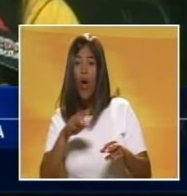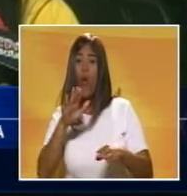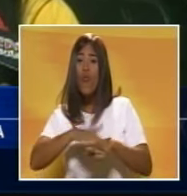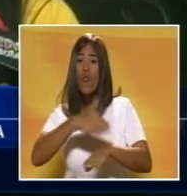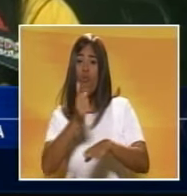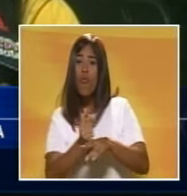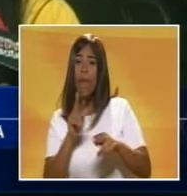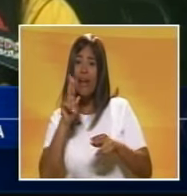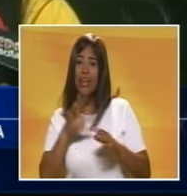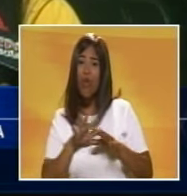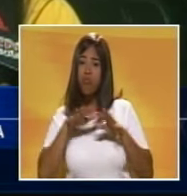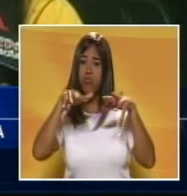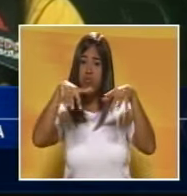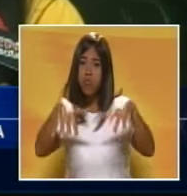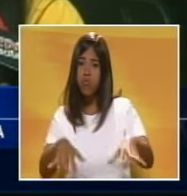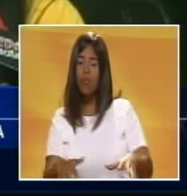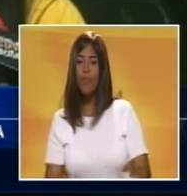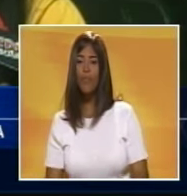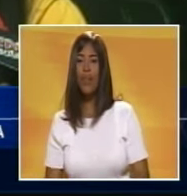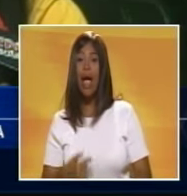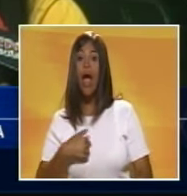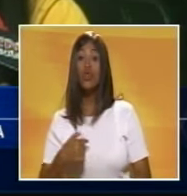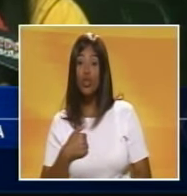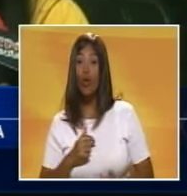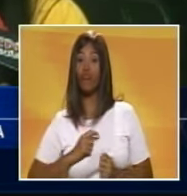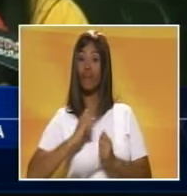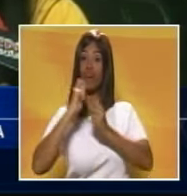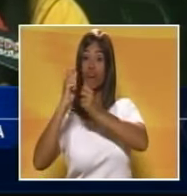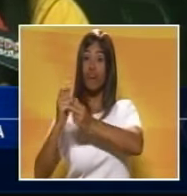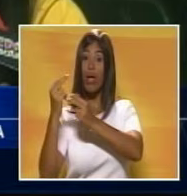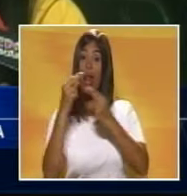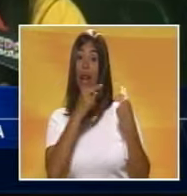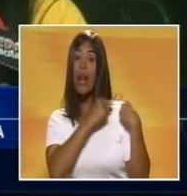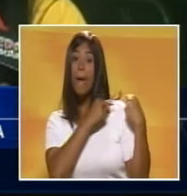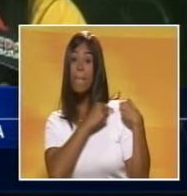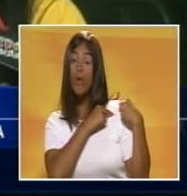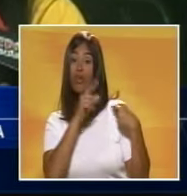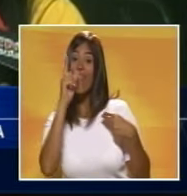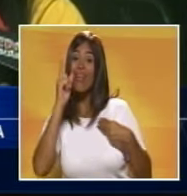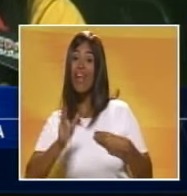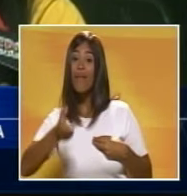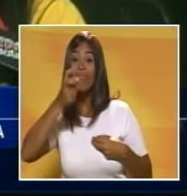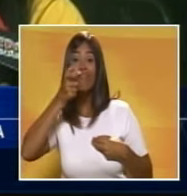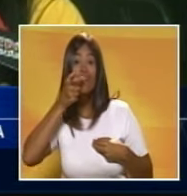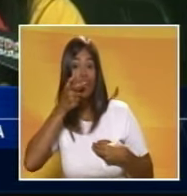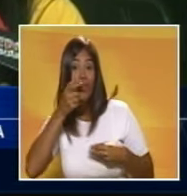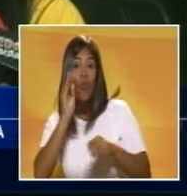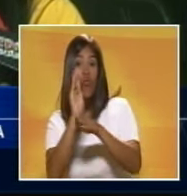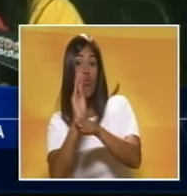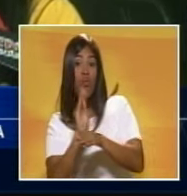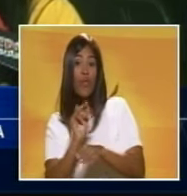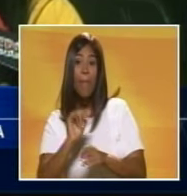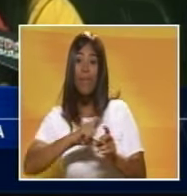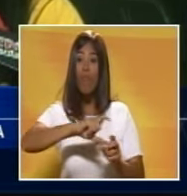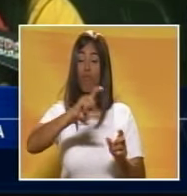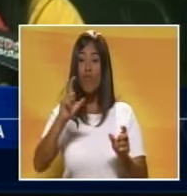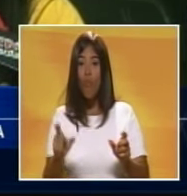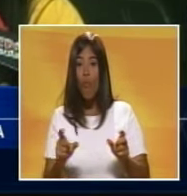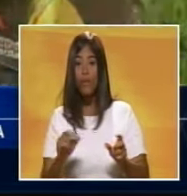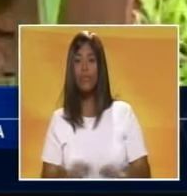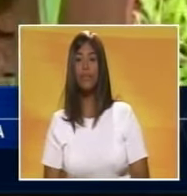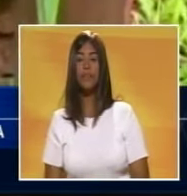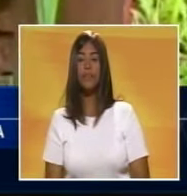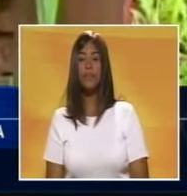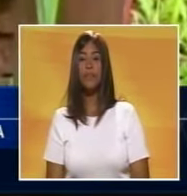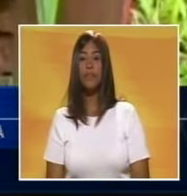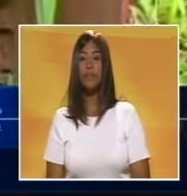de la crecida de los ríos, hago responsables a quienes deben estar al resguardo de las líneas de seguridad